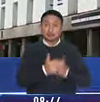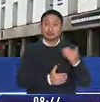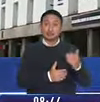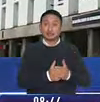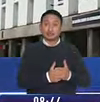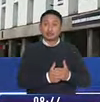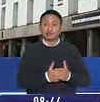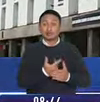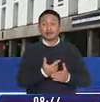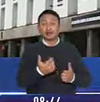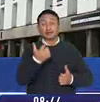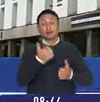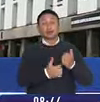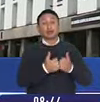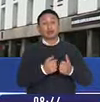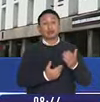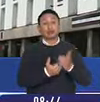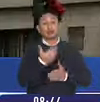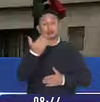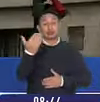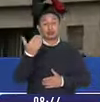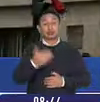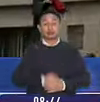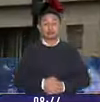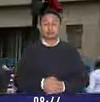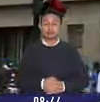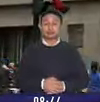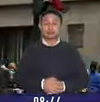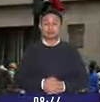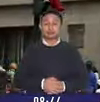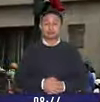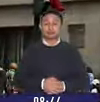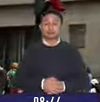en la nueva piedra del zapato del alcalde de Quito, informó Mauricio Sánchez.